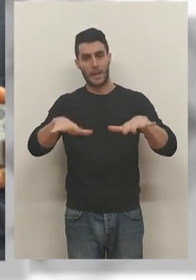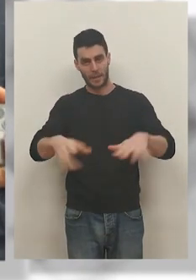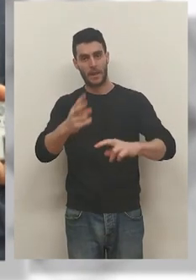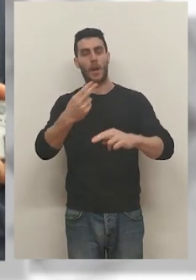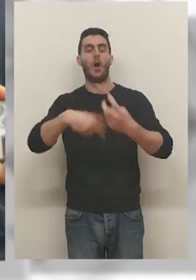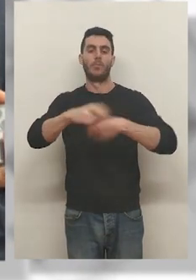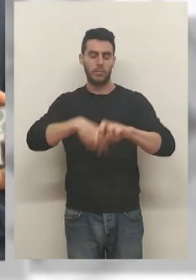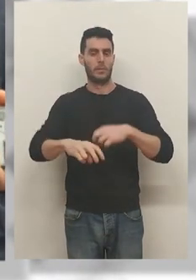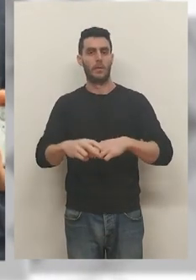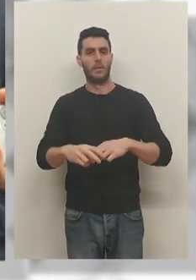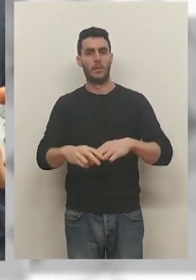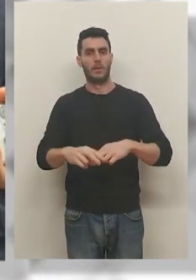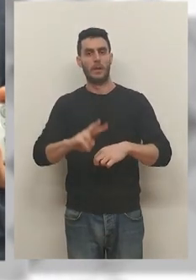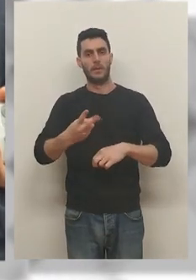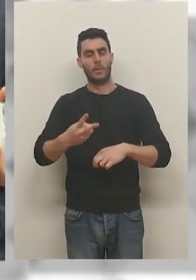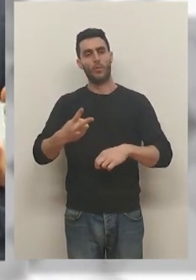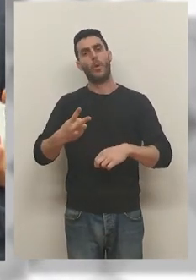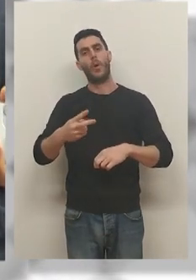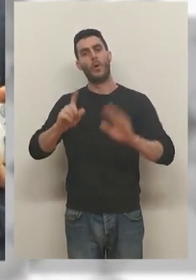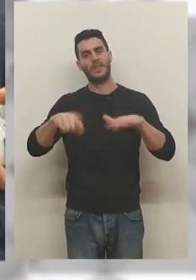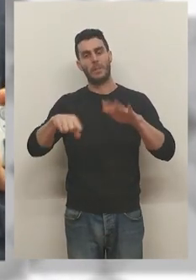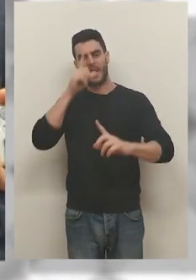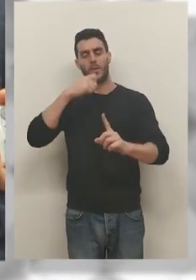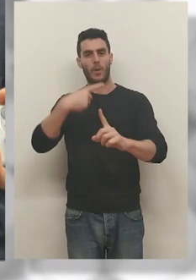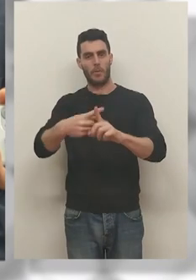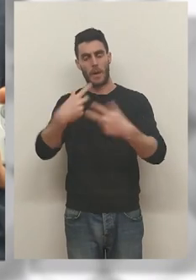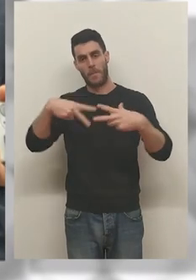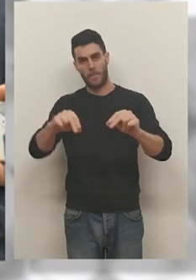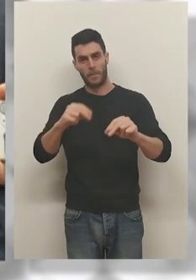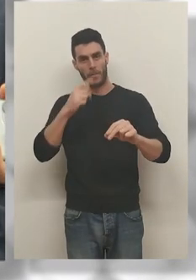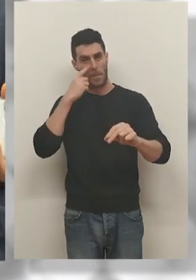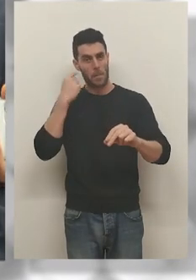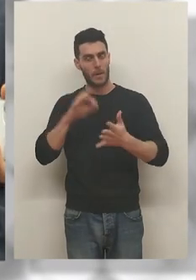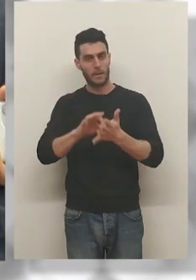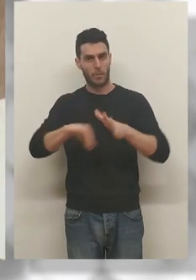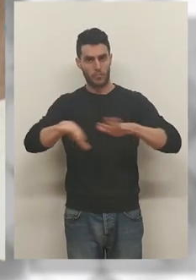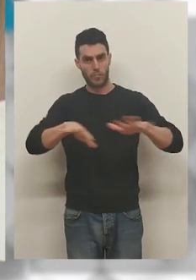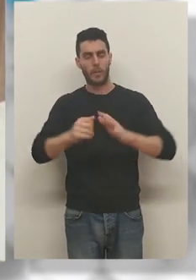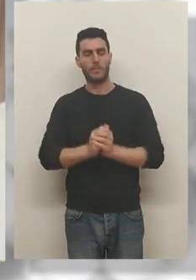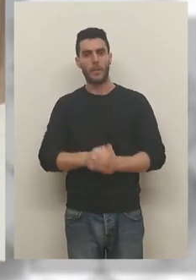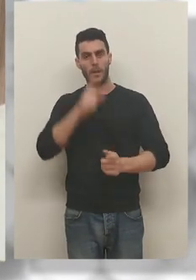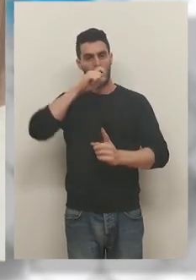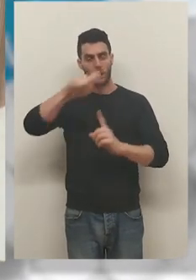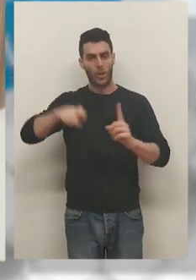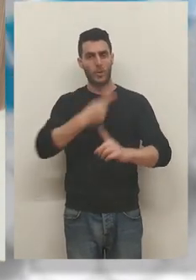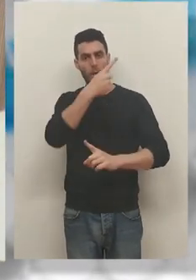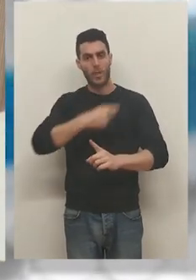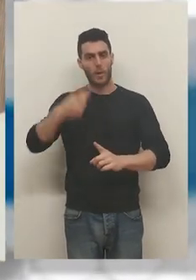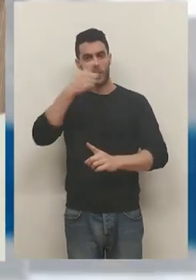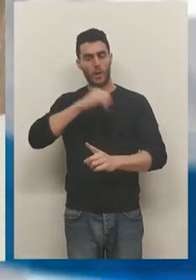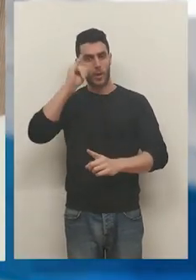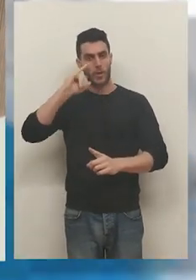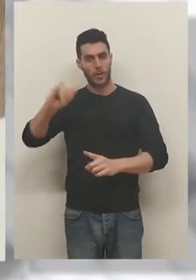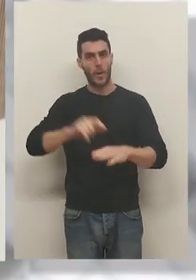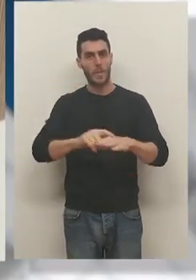o 10 meses en la obra de que en el segundo semestre del año próximo este finalizado y en servicio Y es que cada año cientos